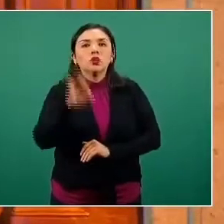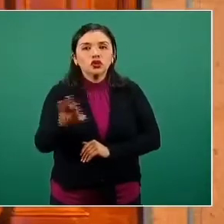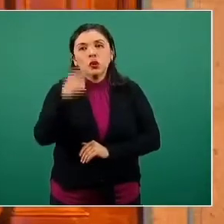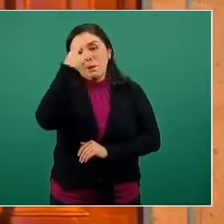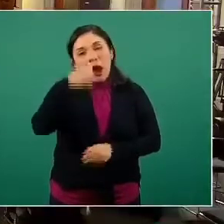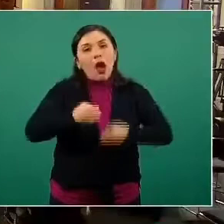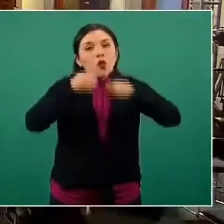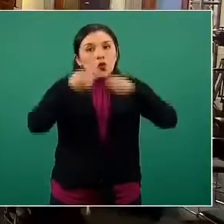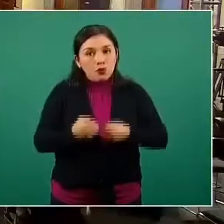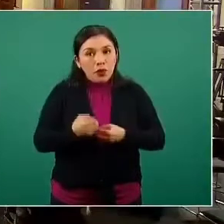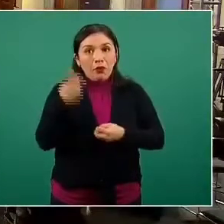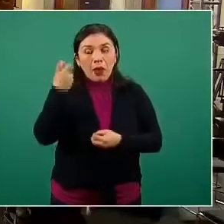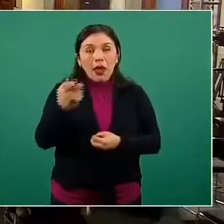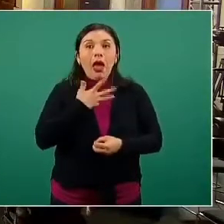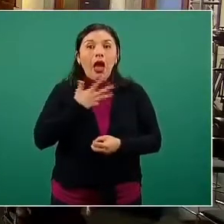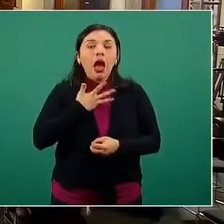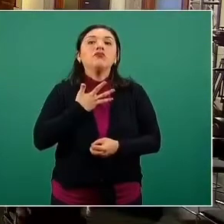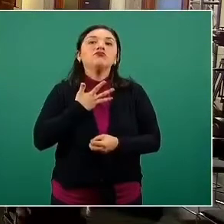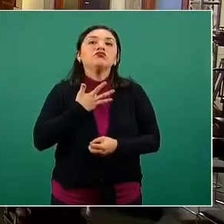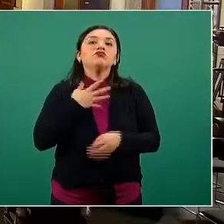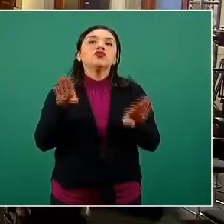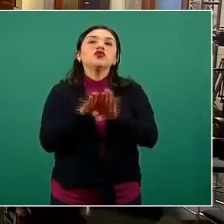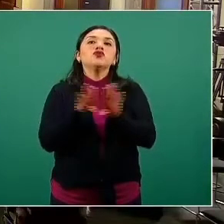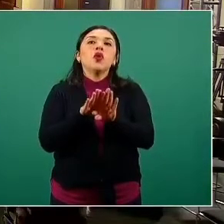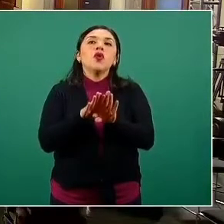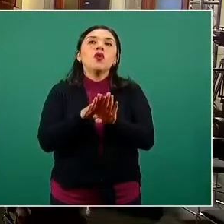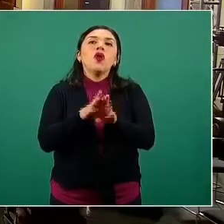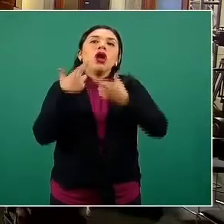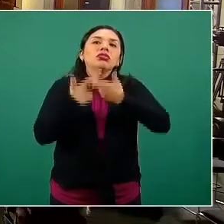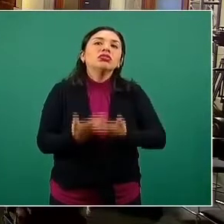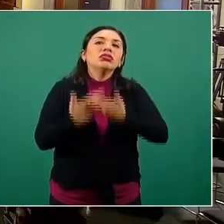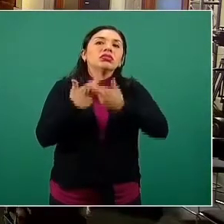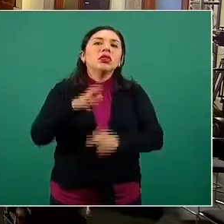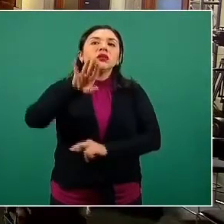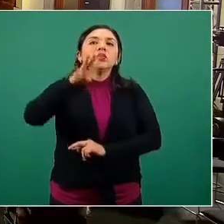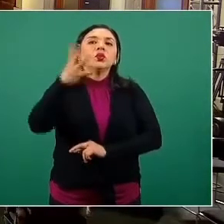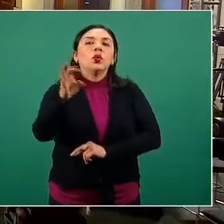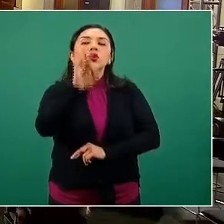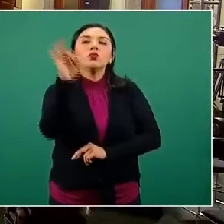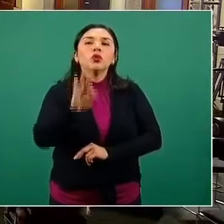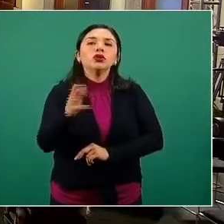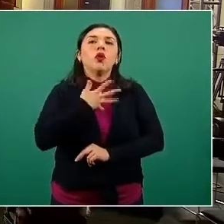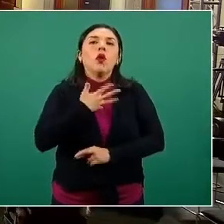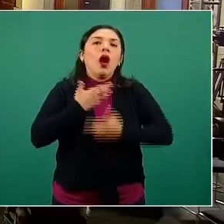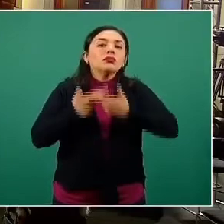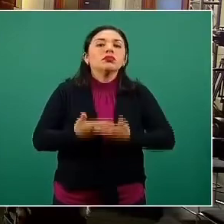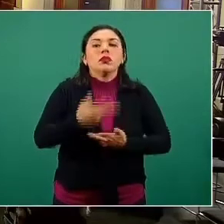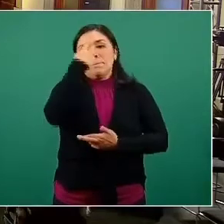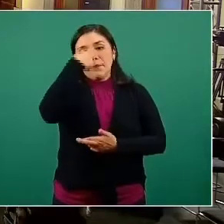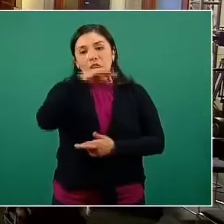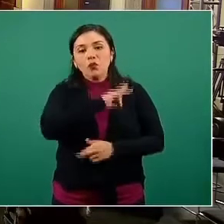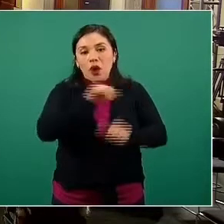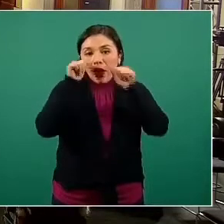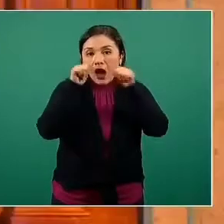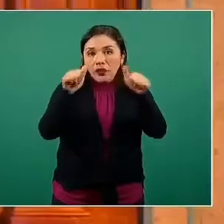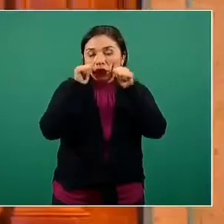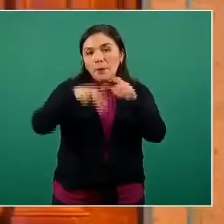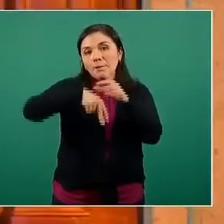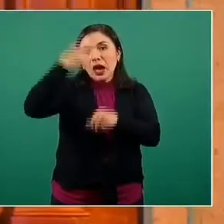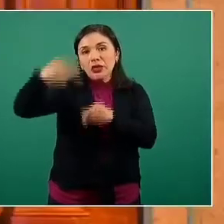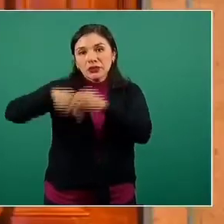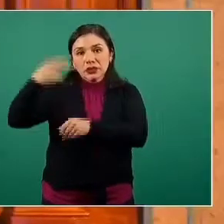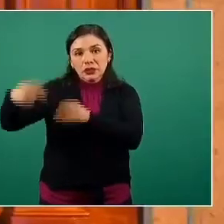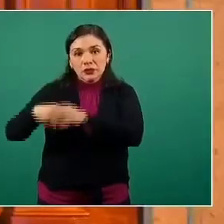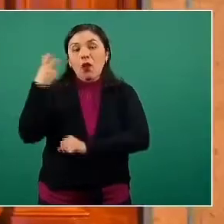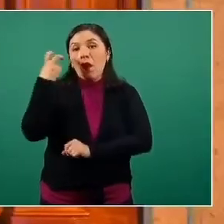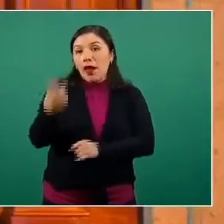de ocupación, lo cual le deja todo el 54% restante como disponible.